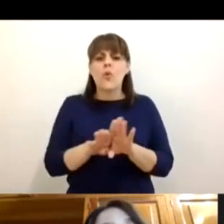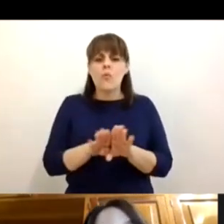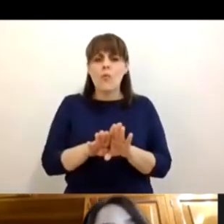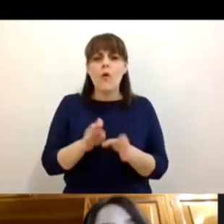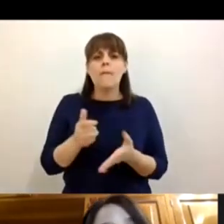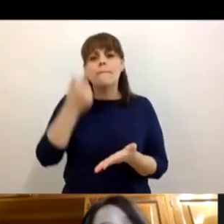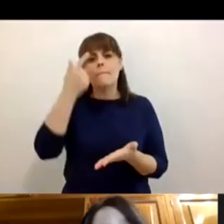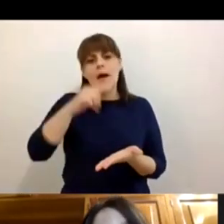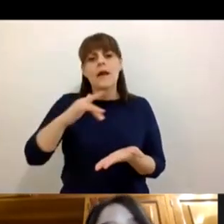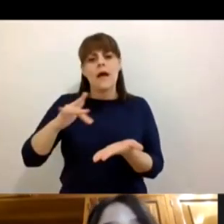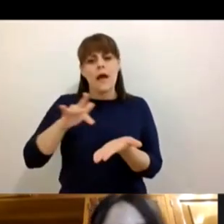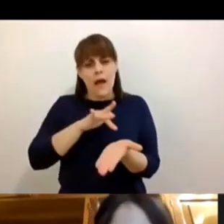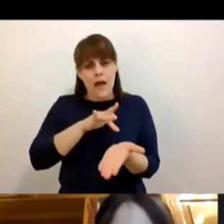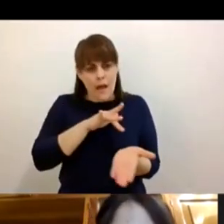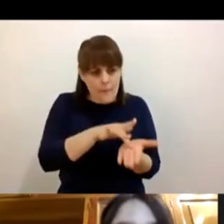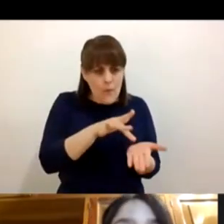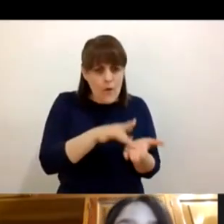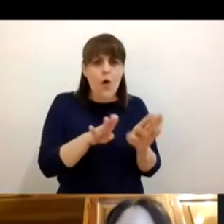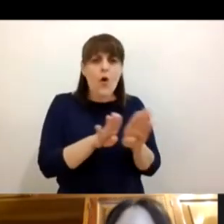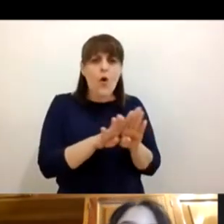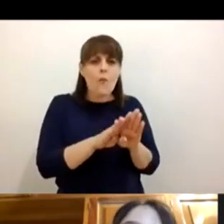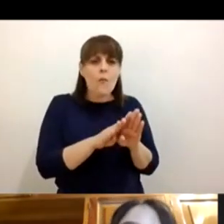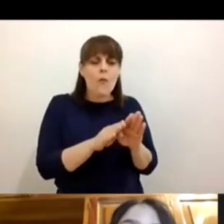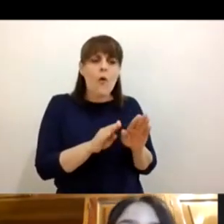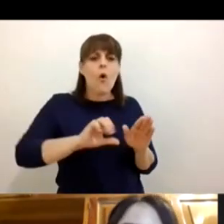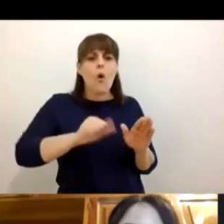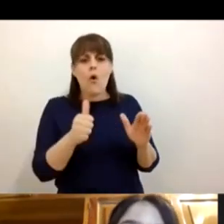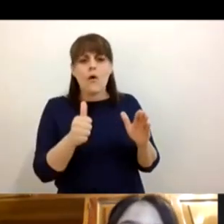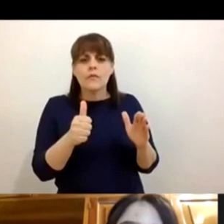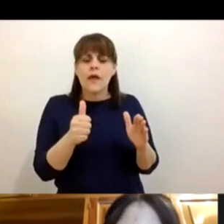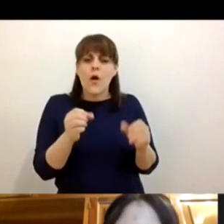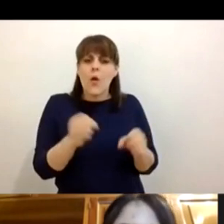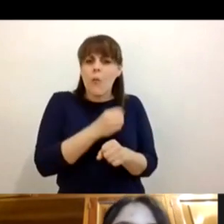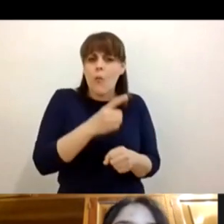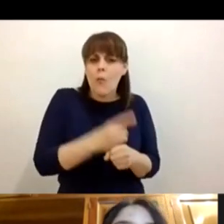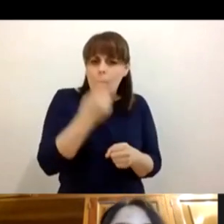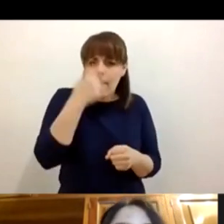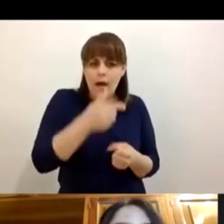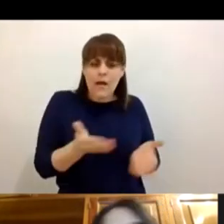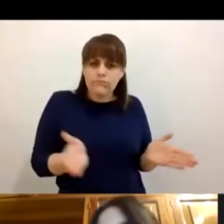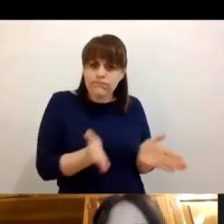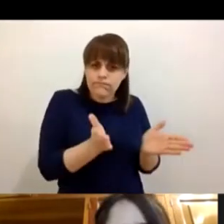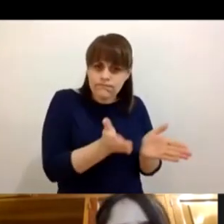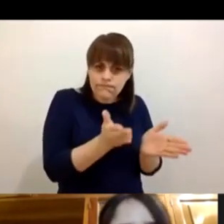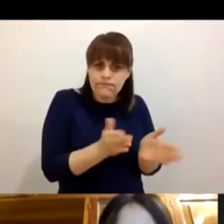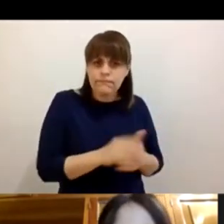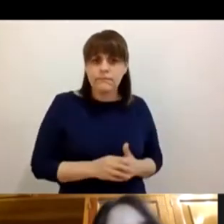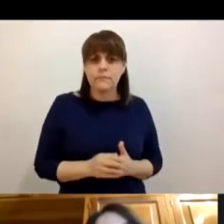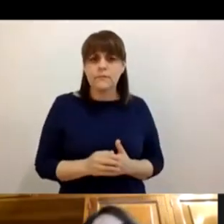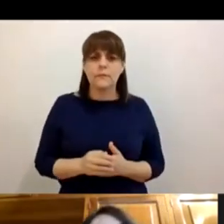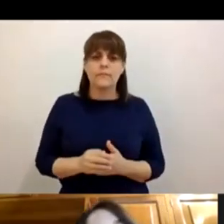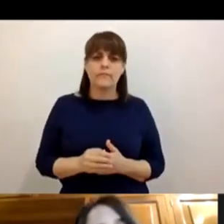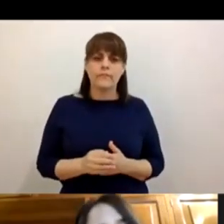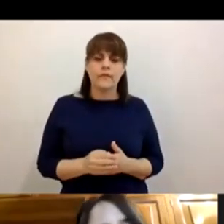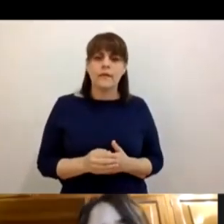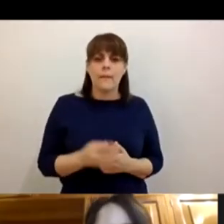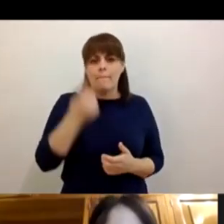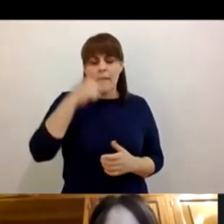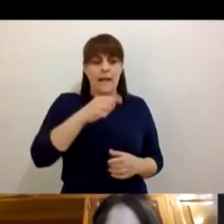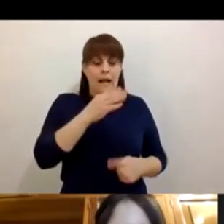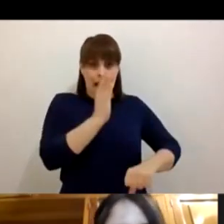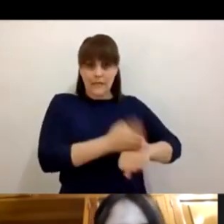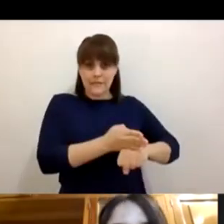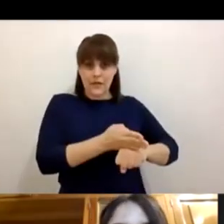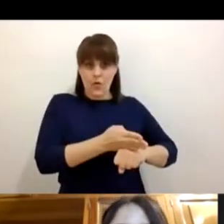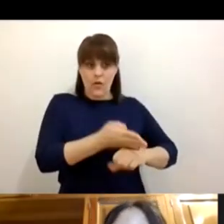el cumplimiento de soluciones alternas y también la ejecución de medidas de sanción. La mayoría no privativas de la libertad, pero